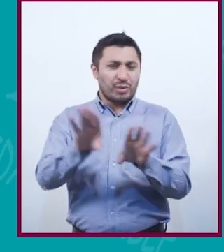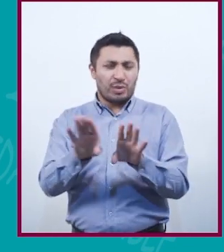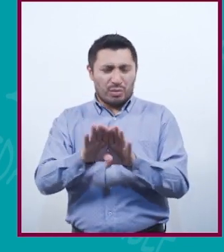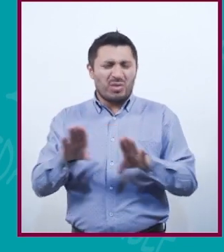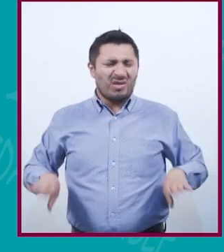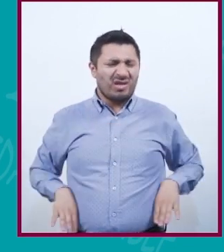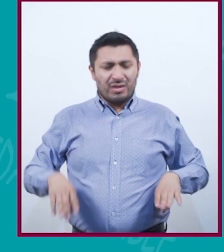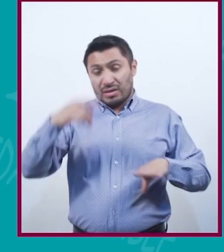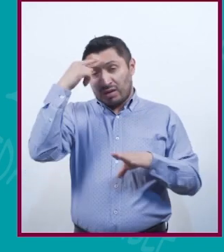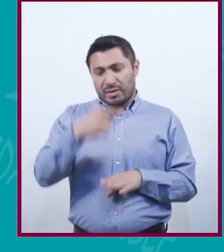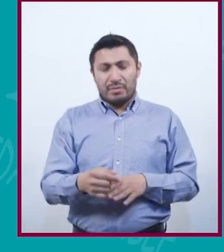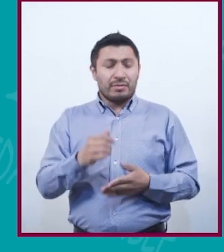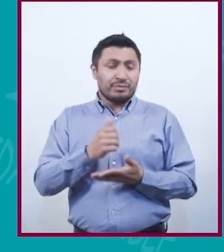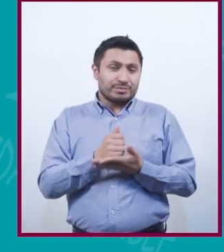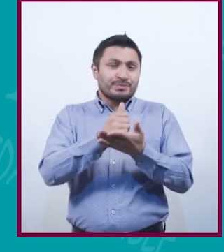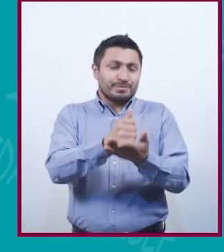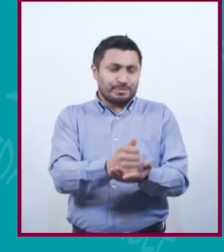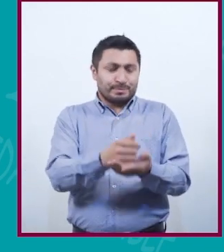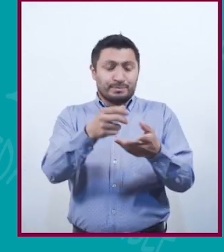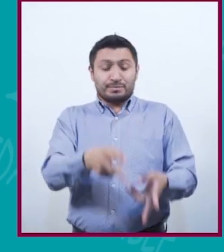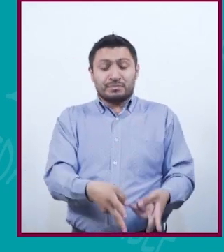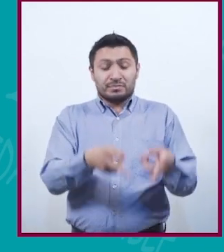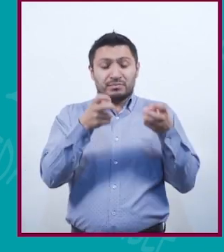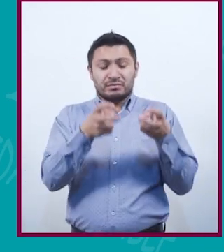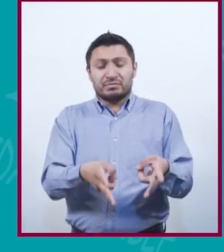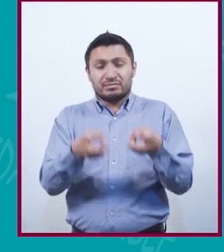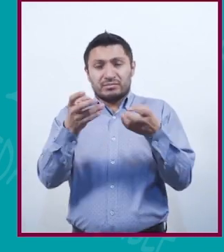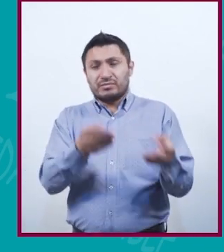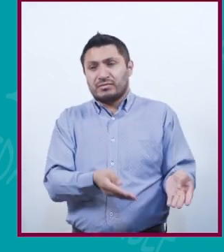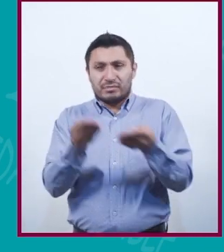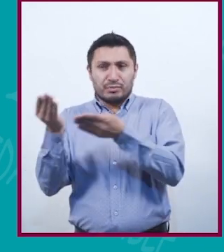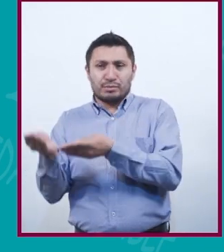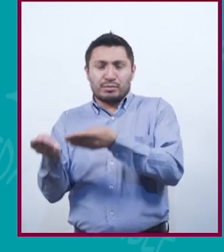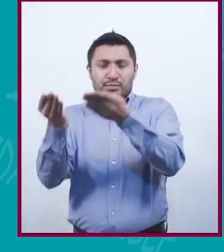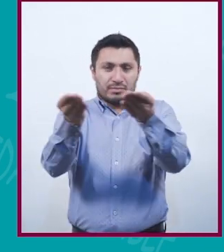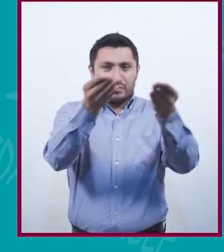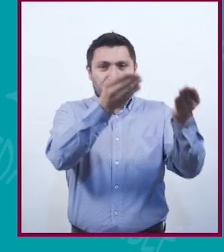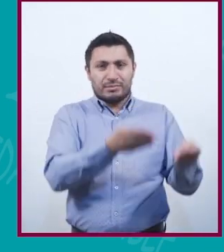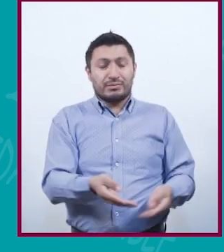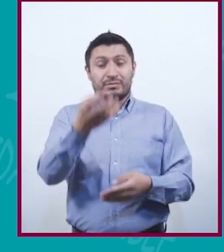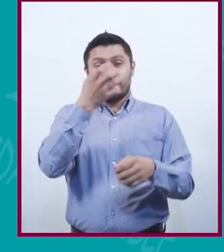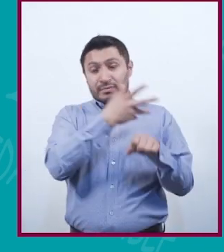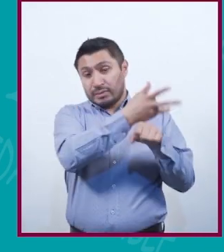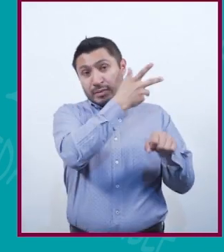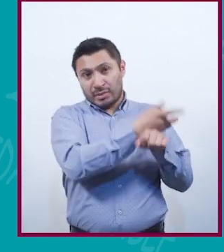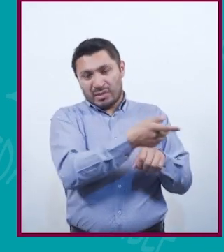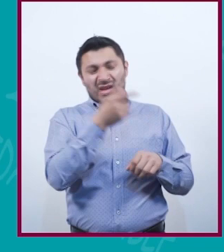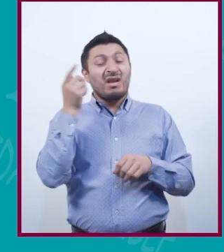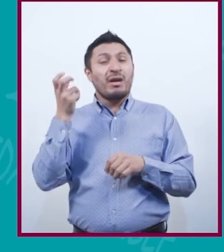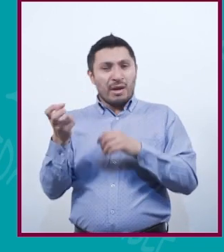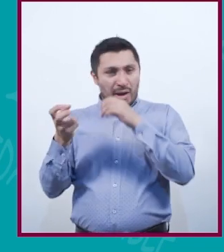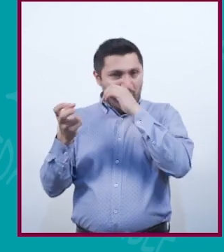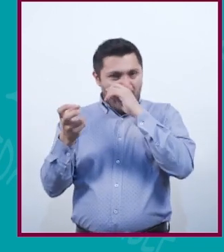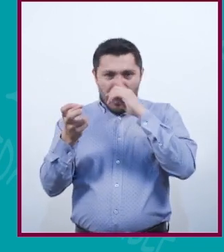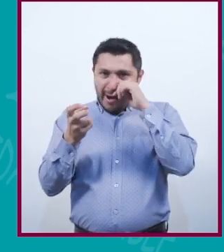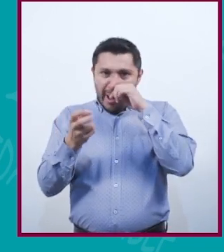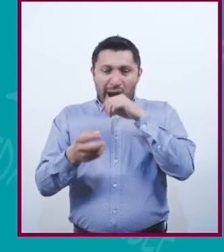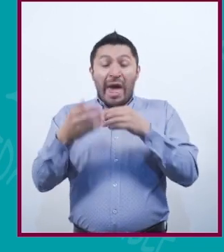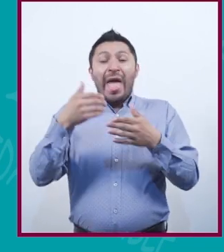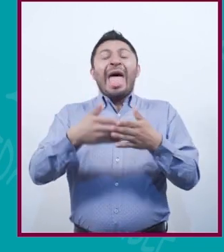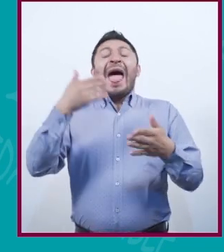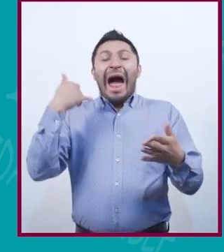las condiciones para que permitiesen su extracción y su exportación. Por lo que Estados Unidos